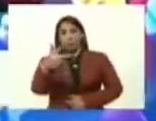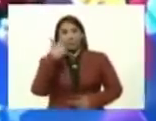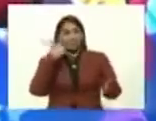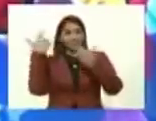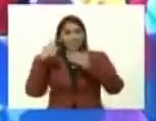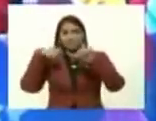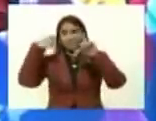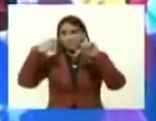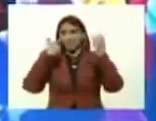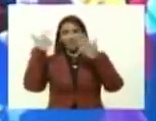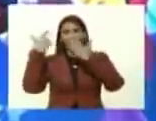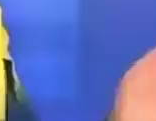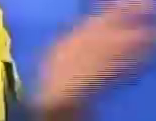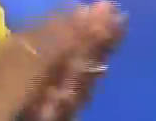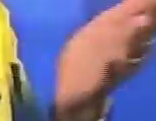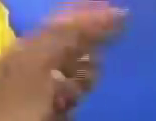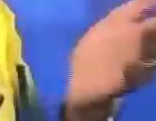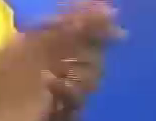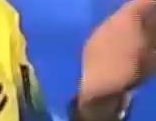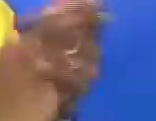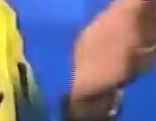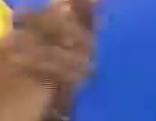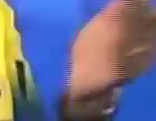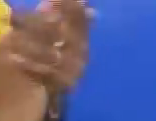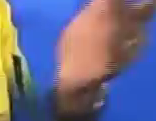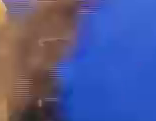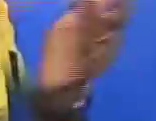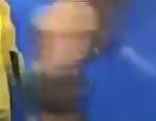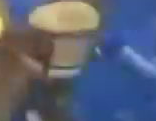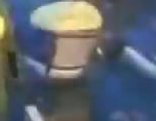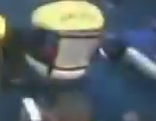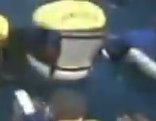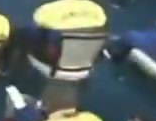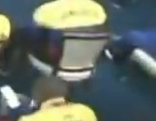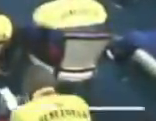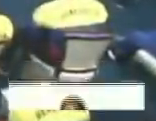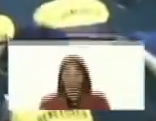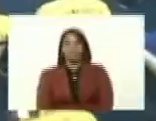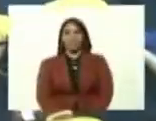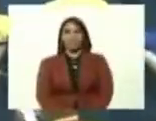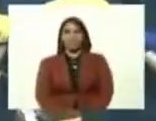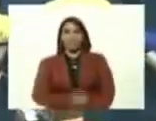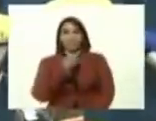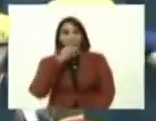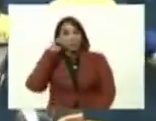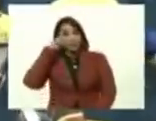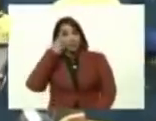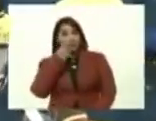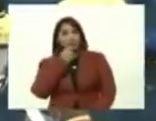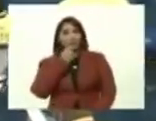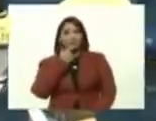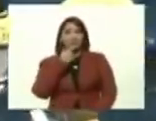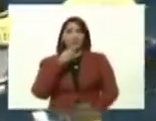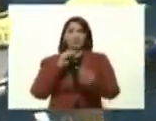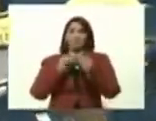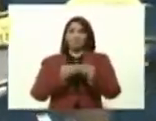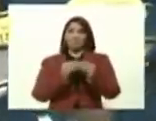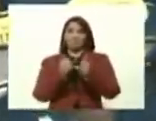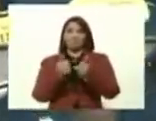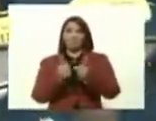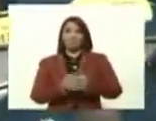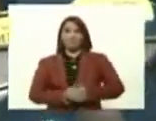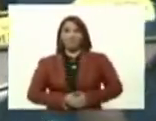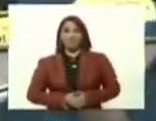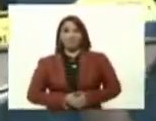este video, Yurimar. ¡Qué belleza! ¿Verdad? ¡Qué buen recuerdo! ¡Qué belleza!